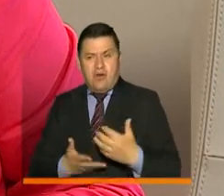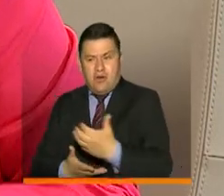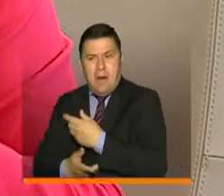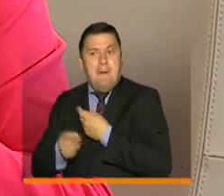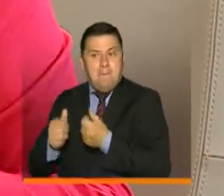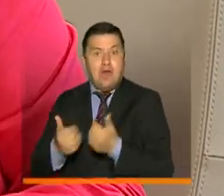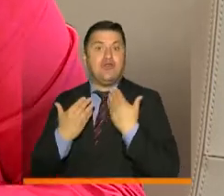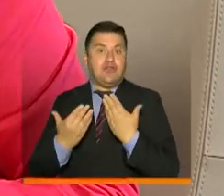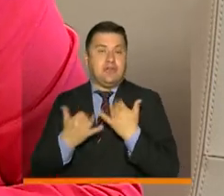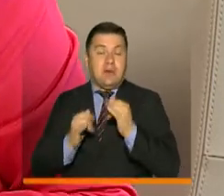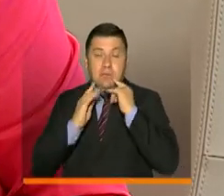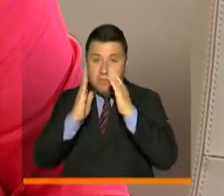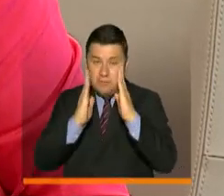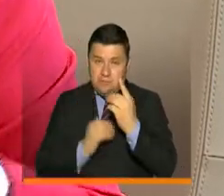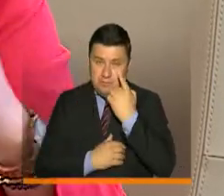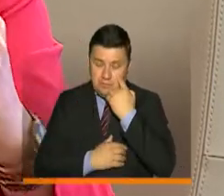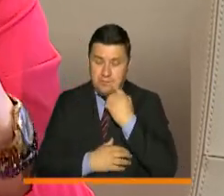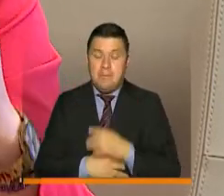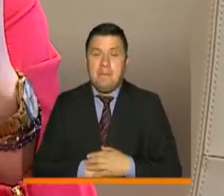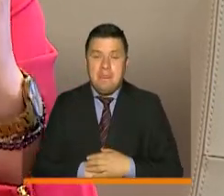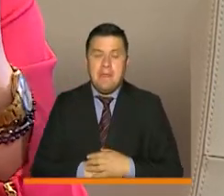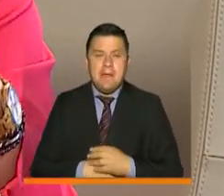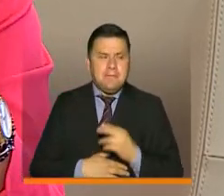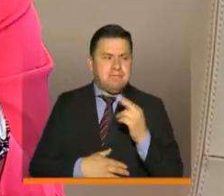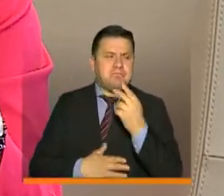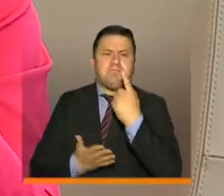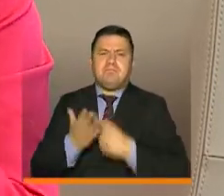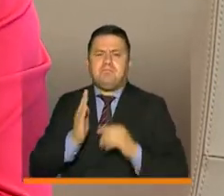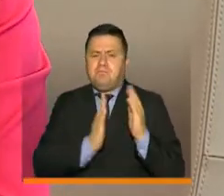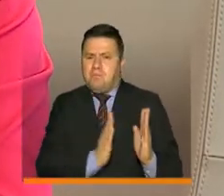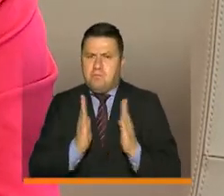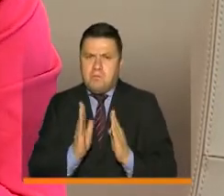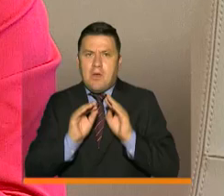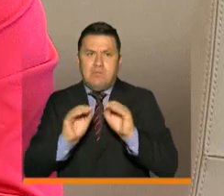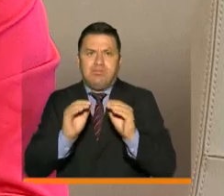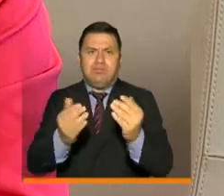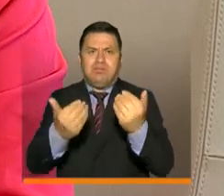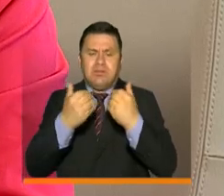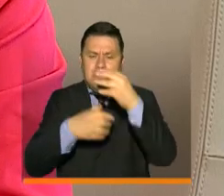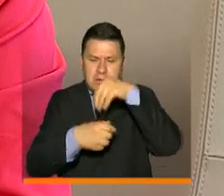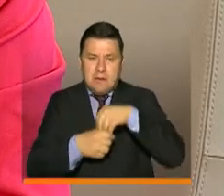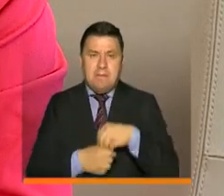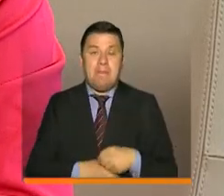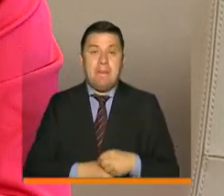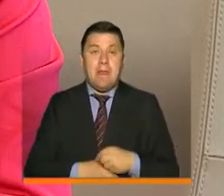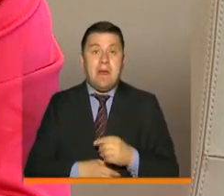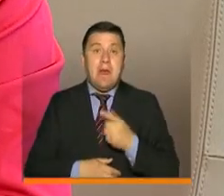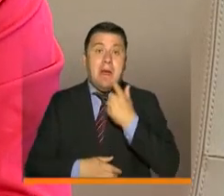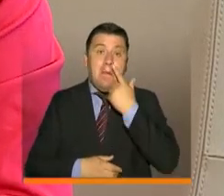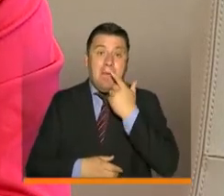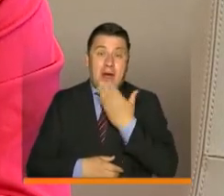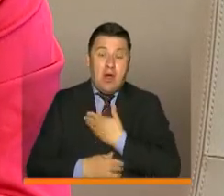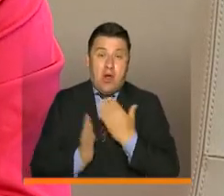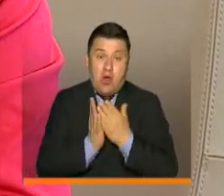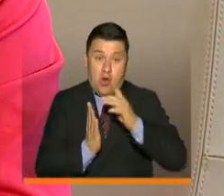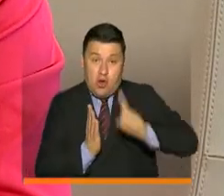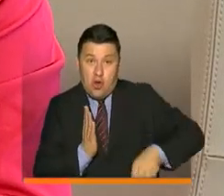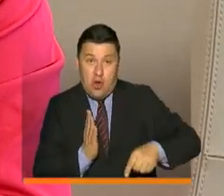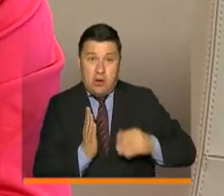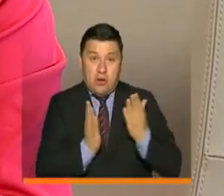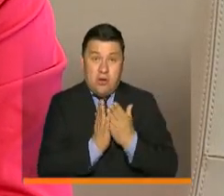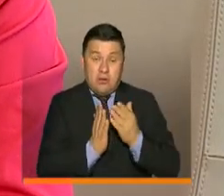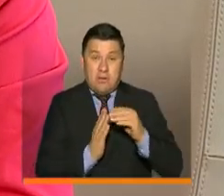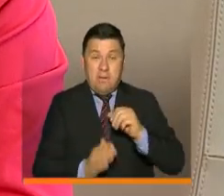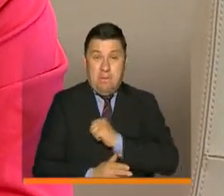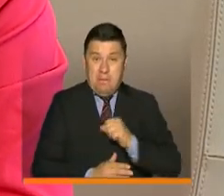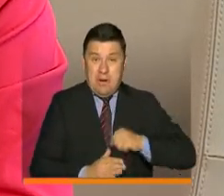funcionando. Atención a cada una de ellas, vamos mirando en qué fase va la convocatoria. La línea para padres de colegios y jardines